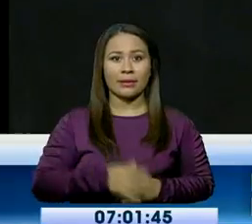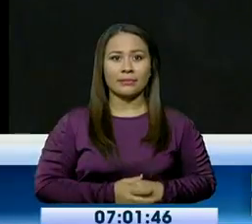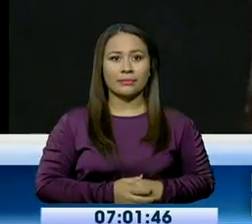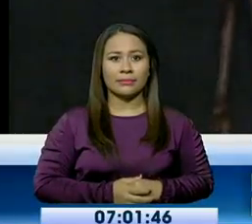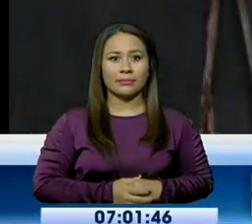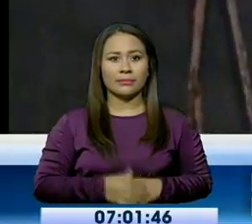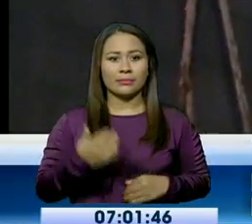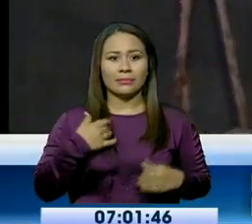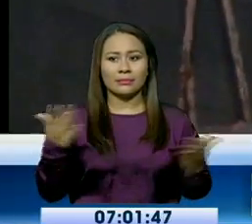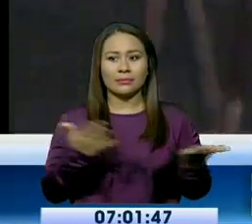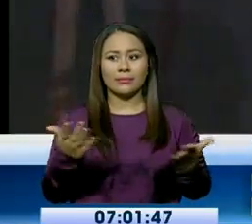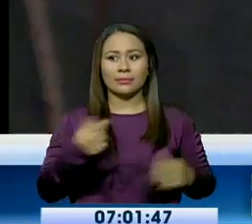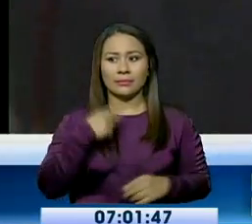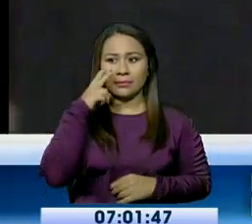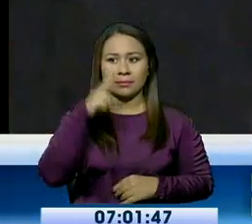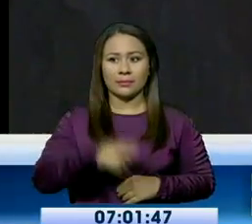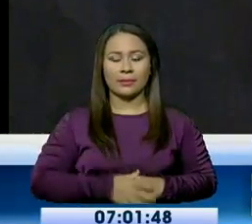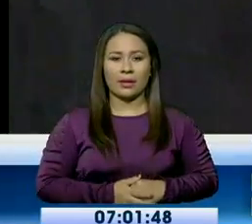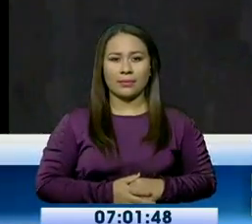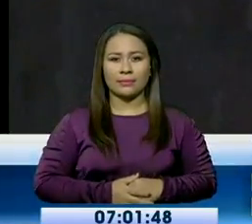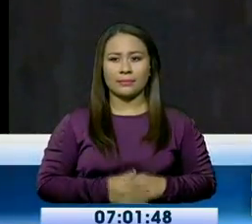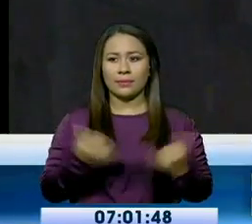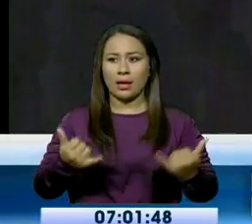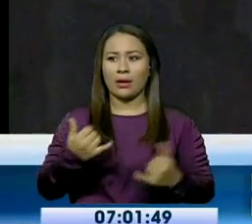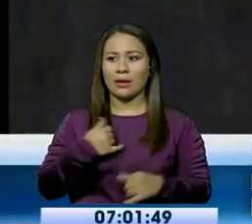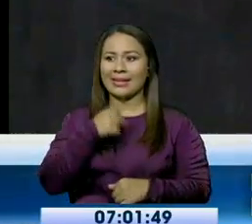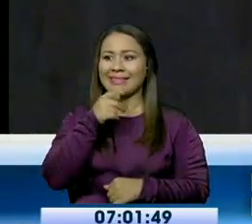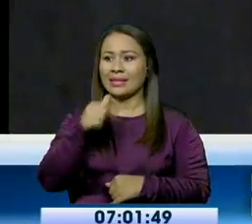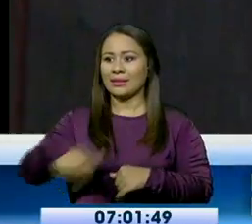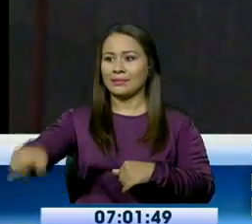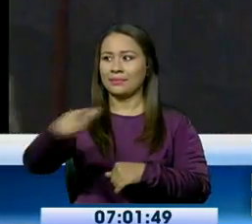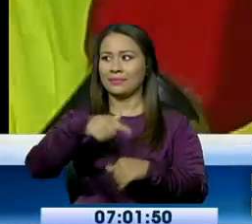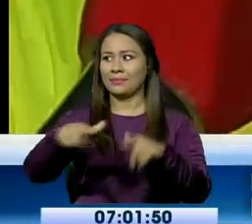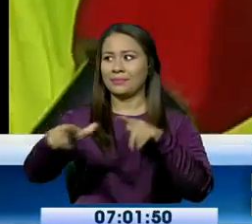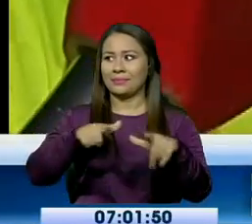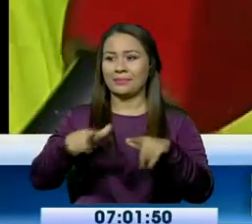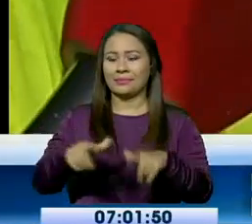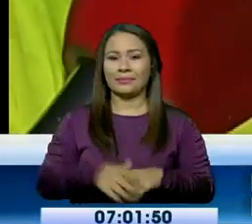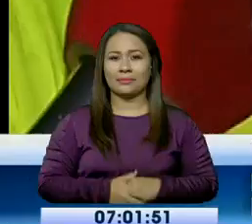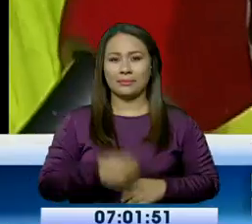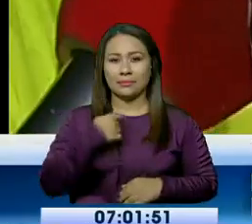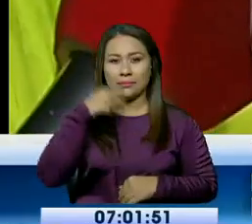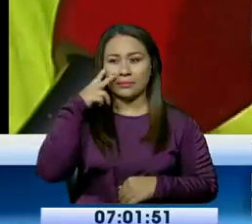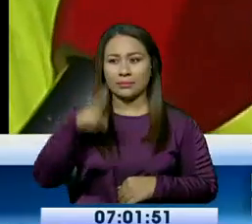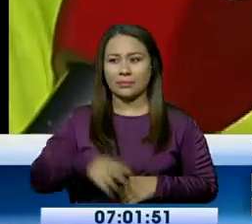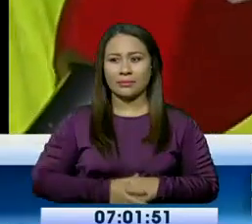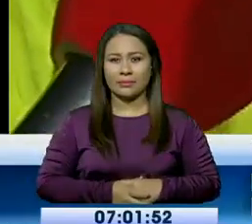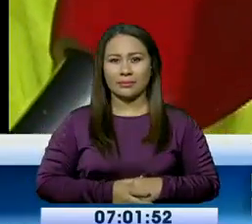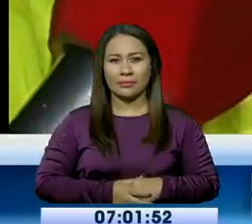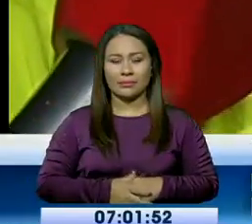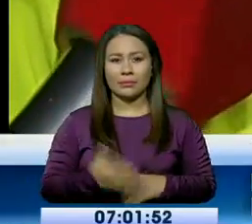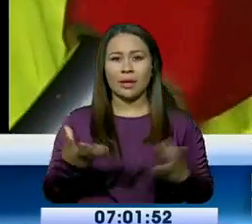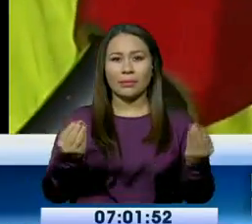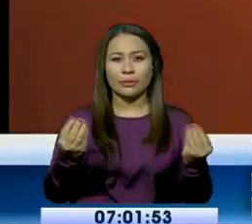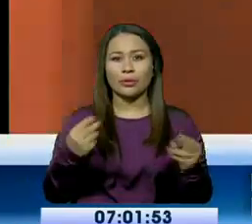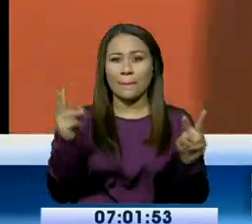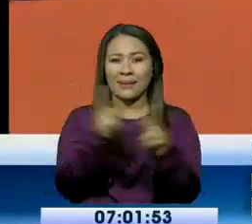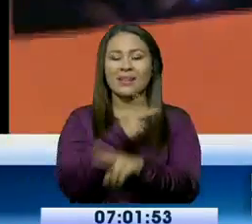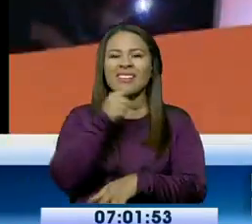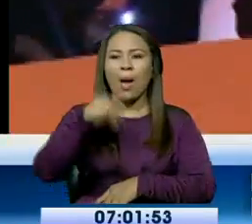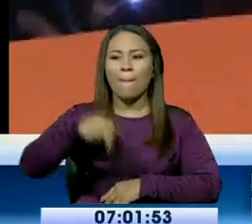ciudad de Guayaquil. Tenemos el sector como Esteros, en las Malvinas, en la Florida, en la Portete.